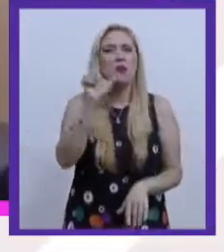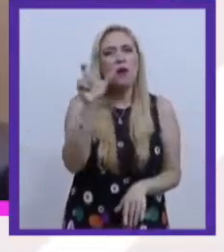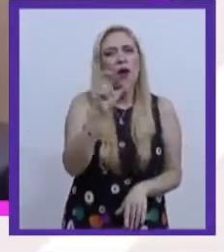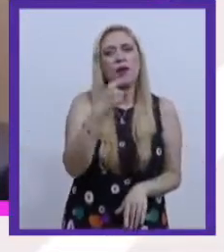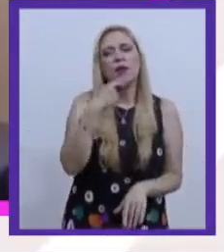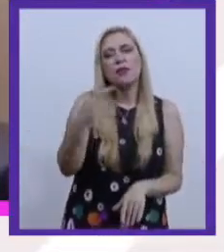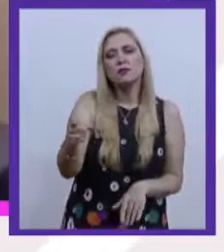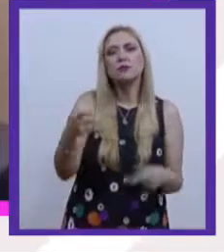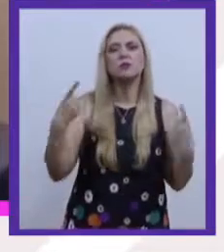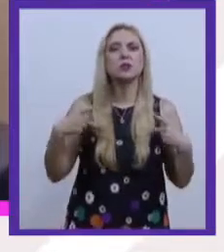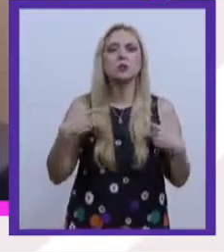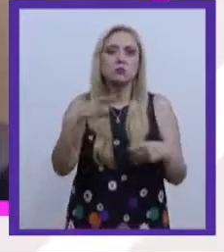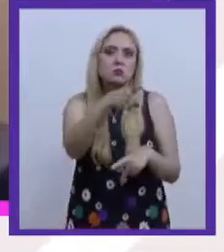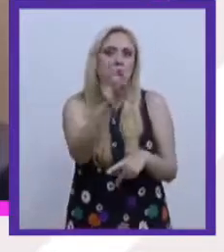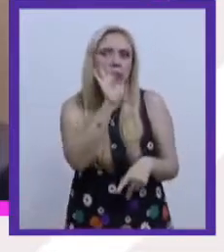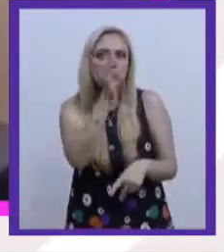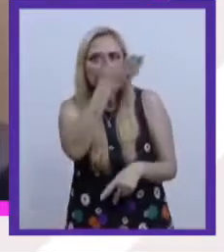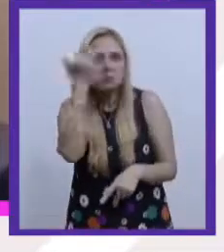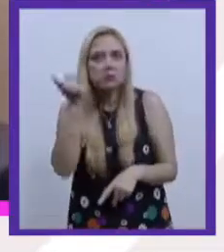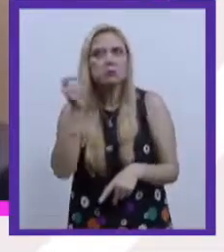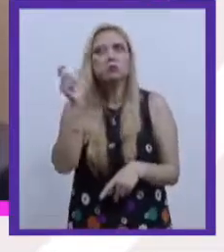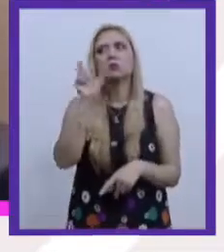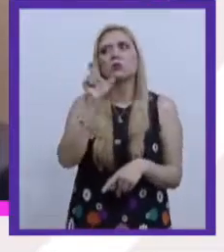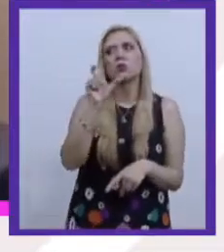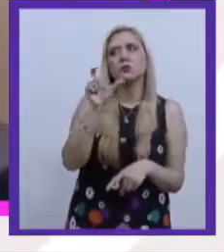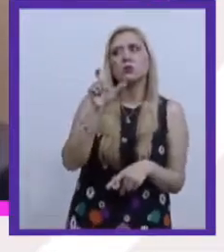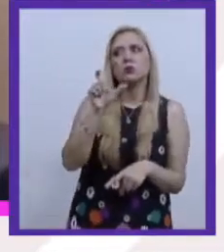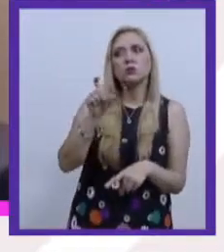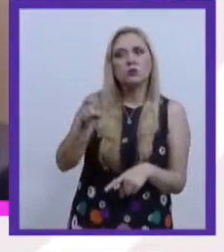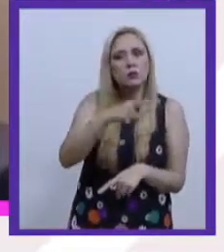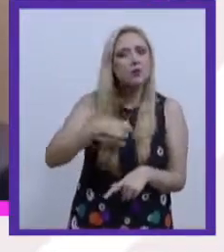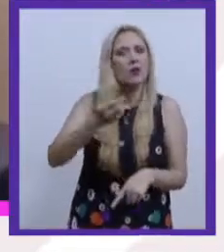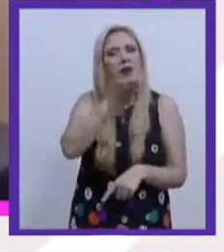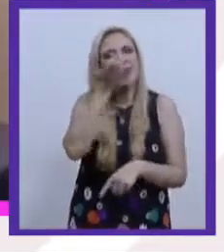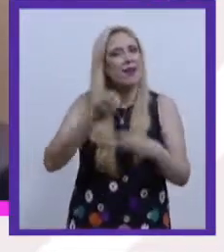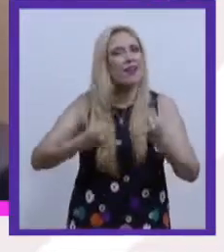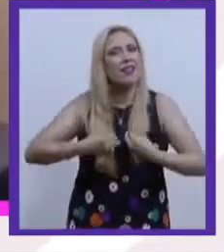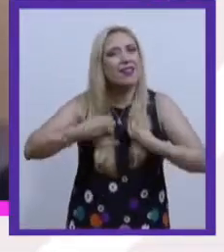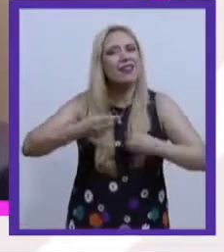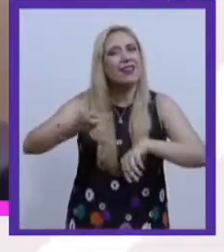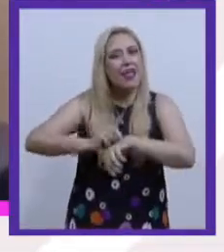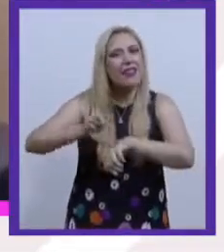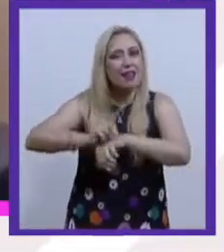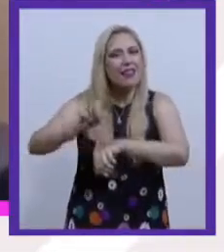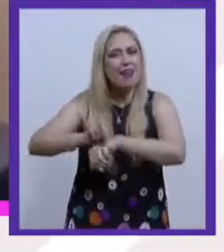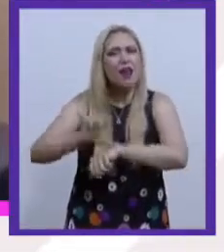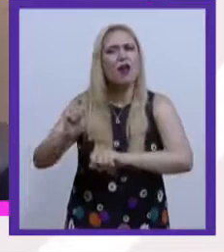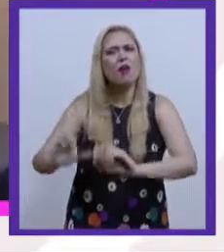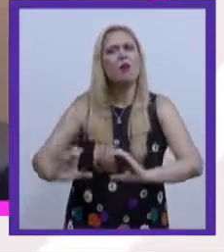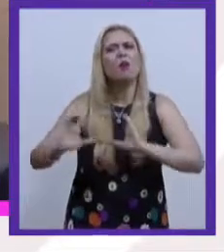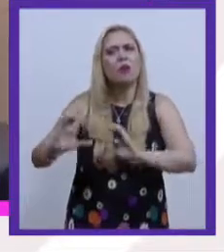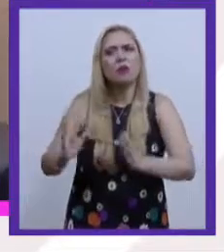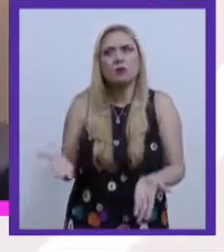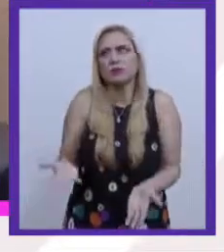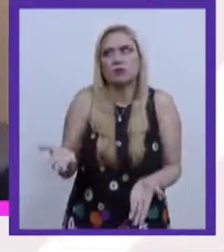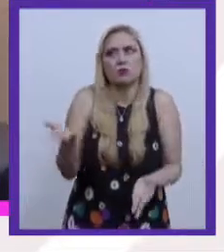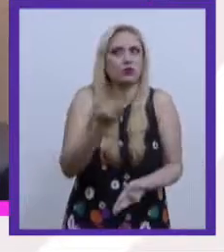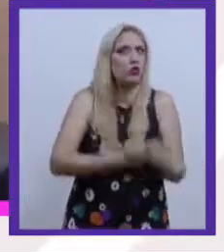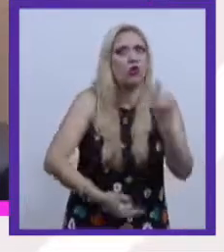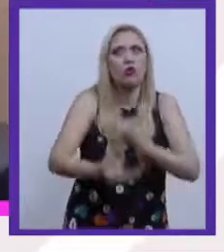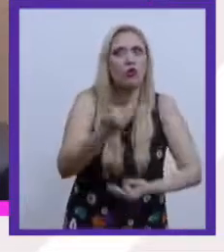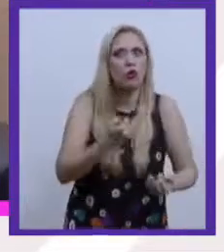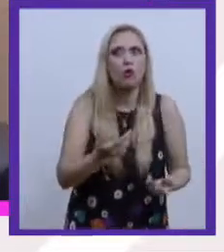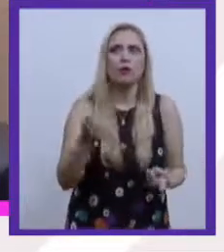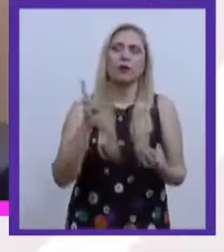mejor la gente no sabe de lo que estamos hablando cuando es algo que tiene que ver con nuestra vida cotidiana. O sea, el cuidado tiene que ver con todo lo que se requiere, desde